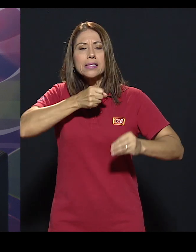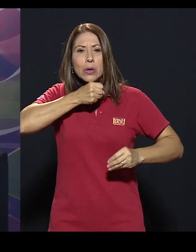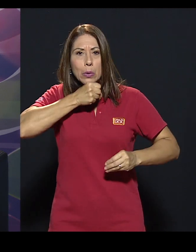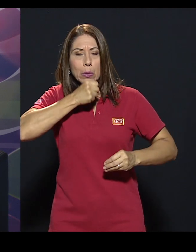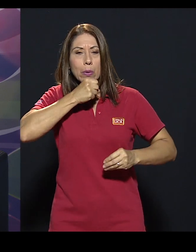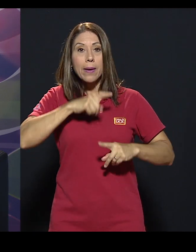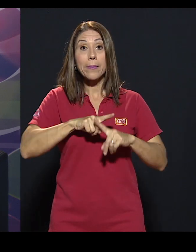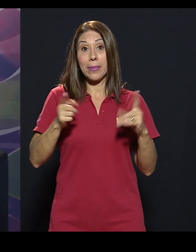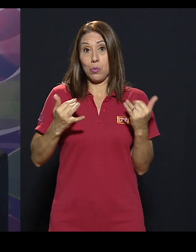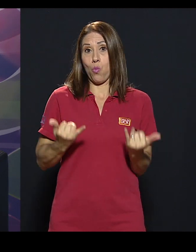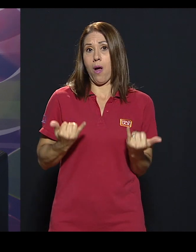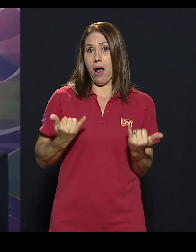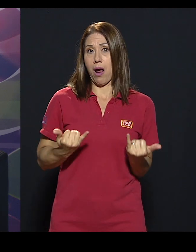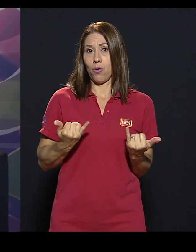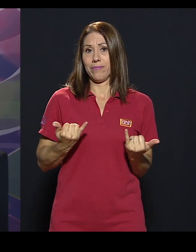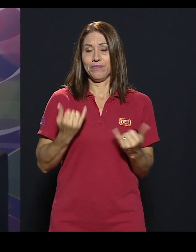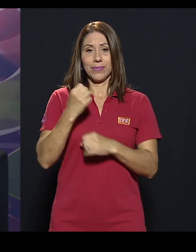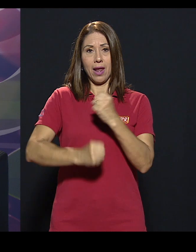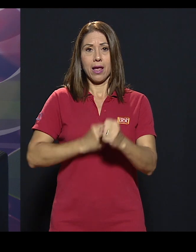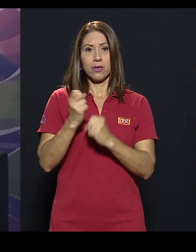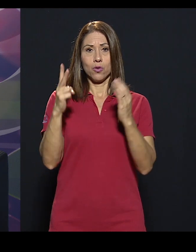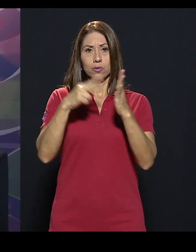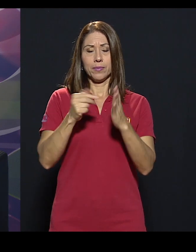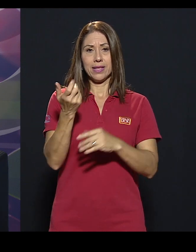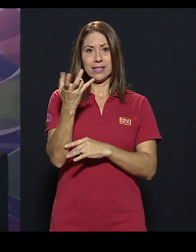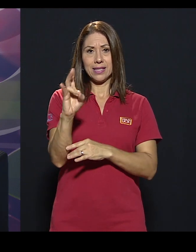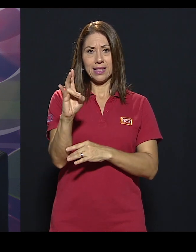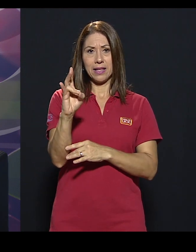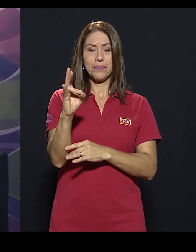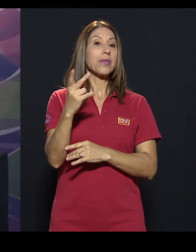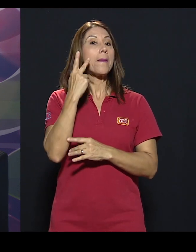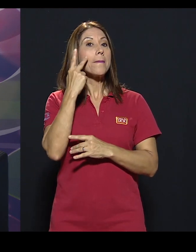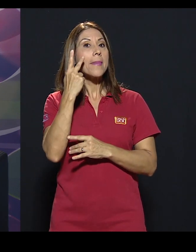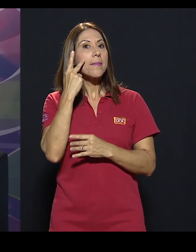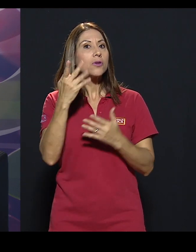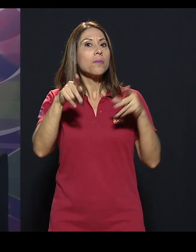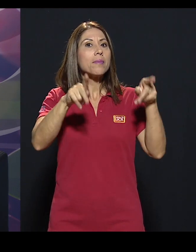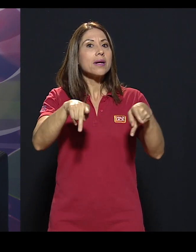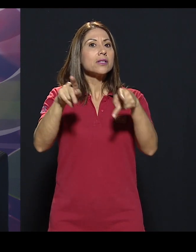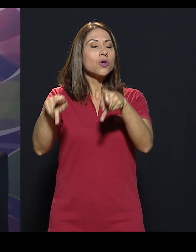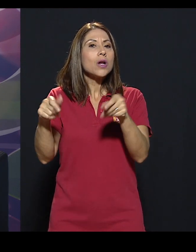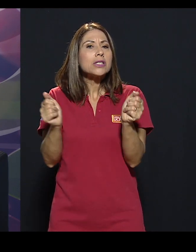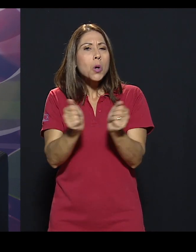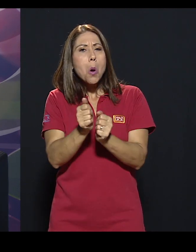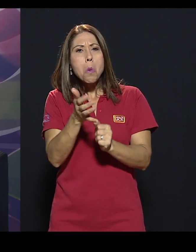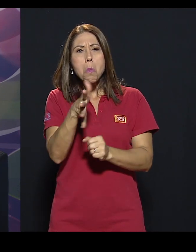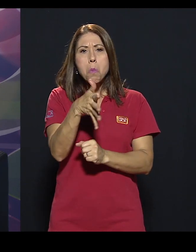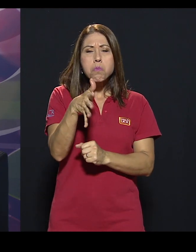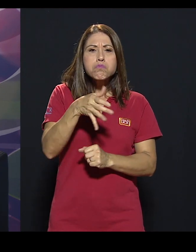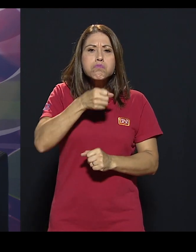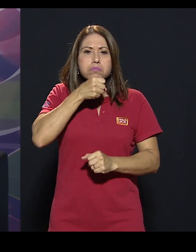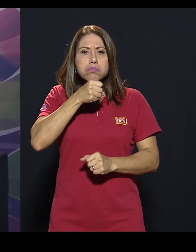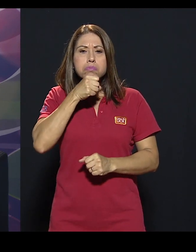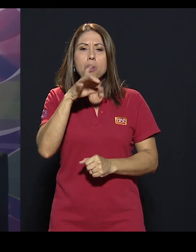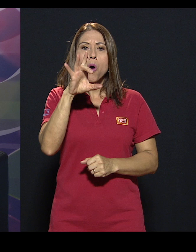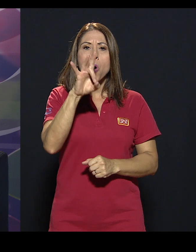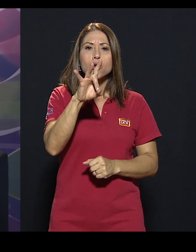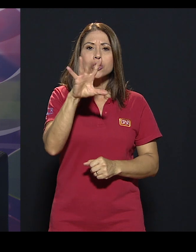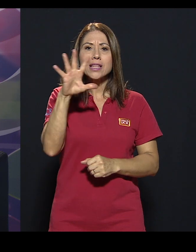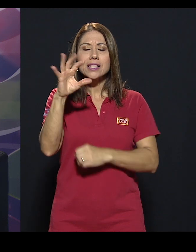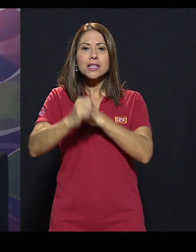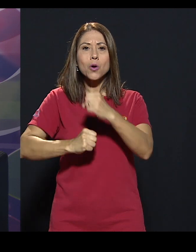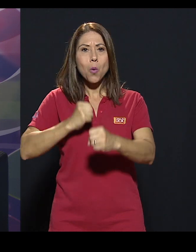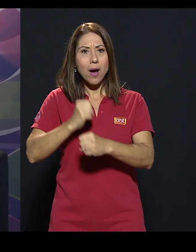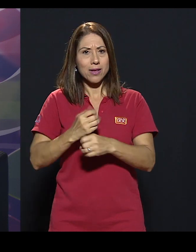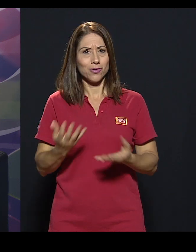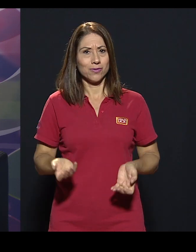los de mayor edad. Pero resulta que hoy, en el 2017, estamos viendo 85 años promedio de edad, es decir,